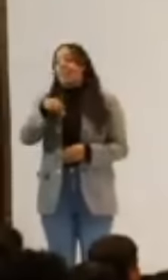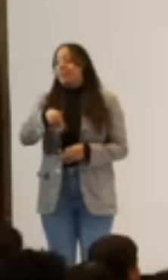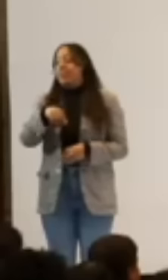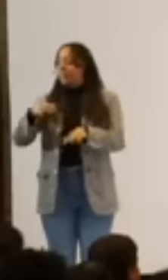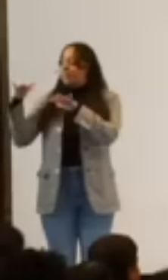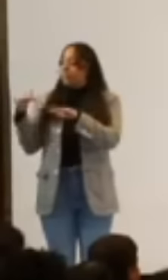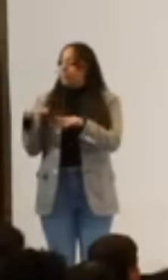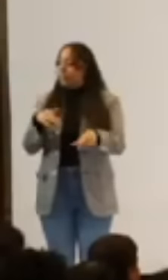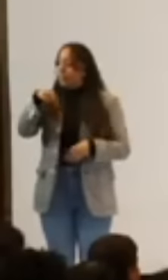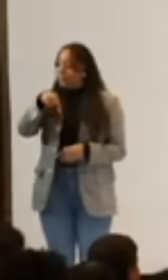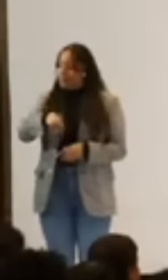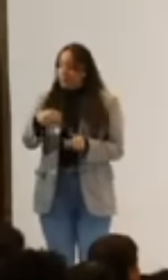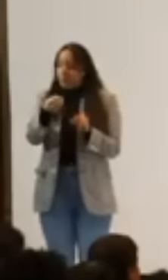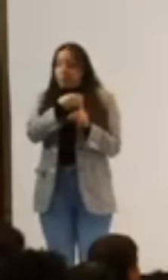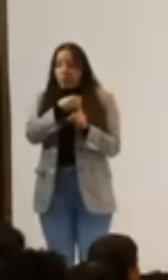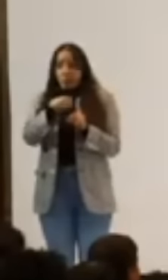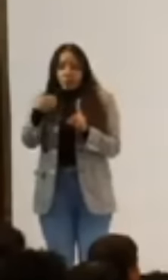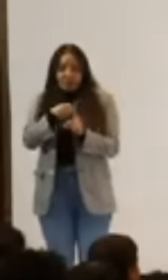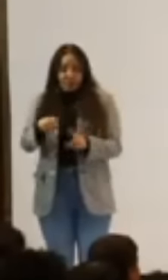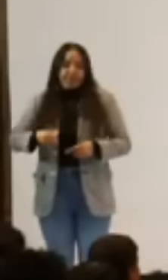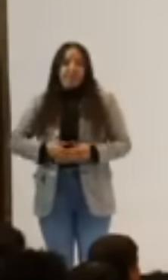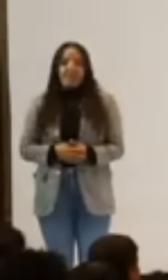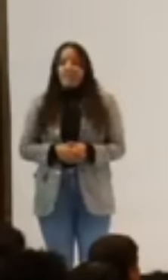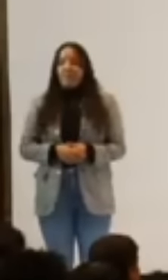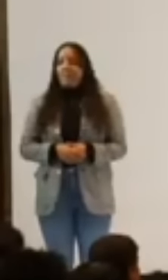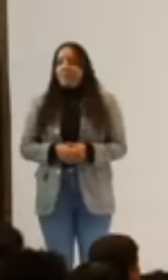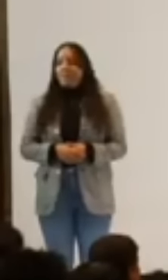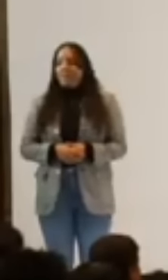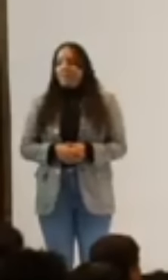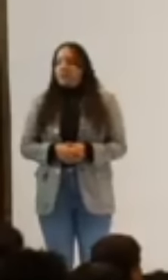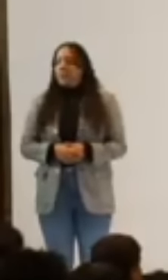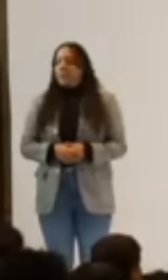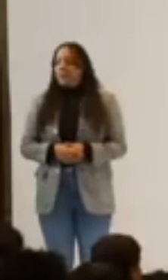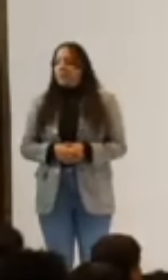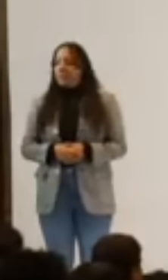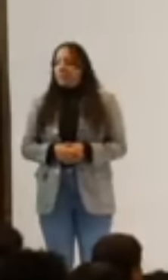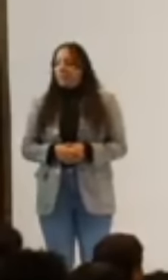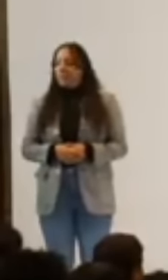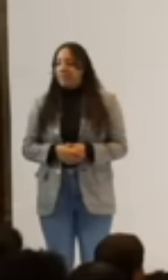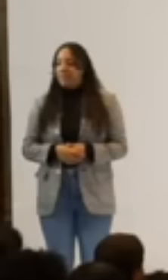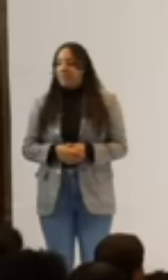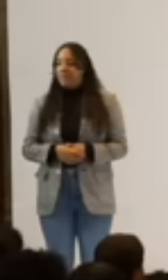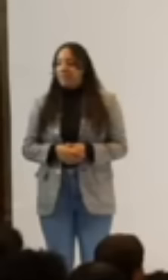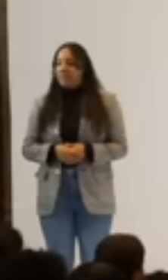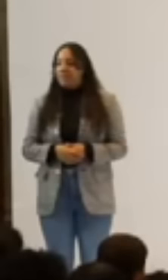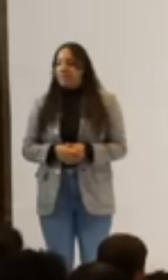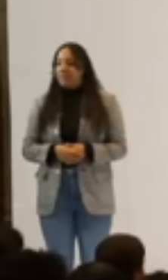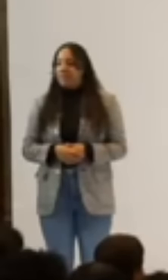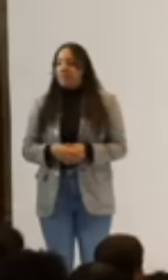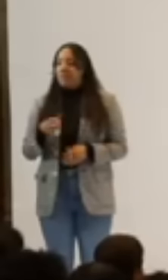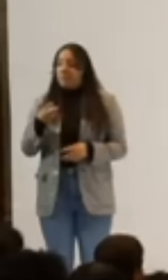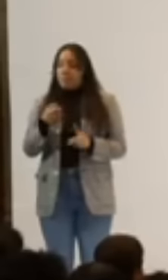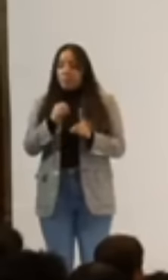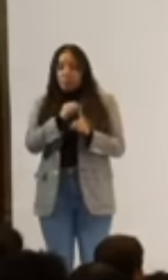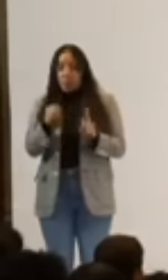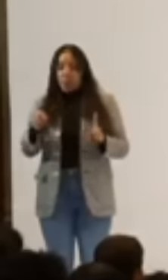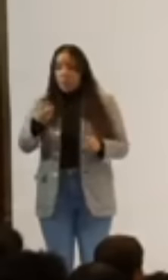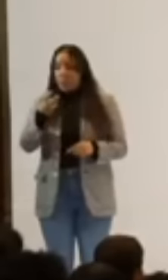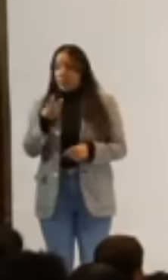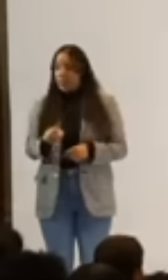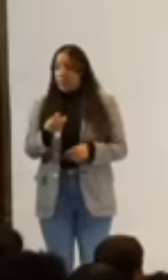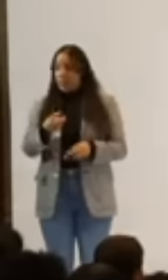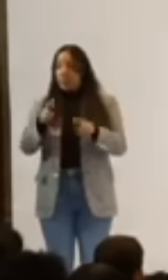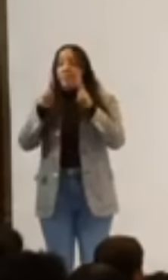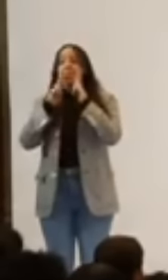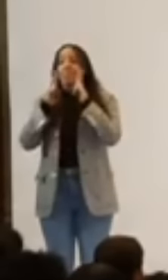organizar este muy emotivo encuentro. La verdad es que todas las que estamos aquí somos